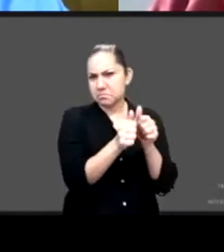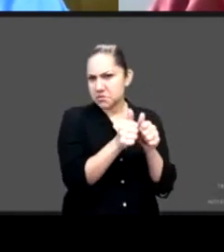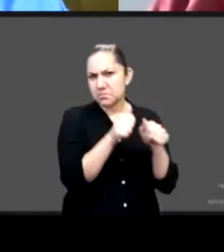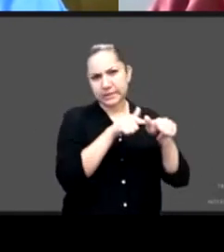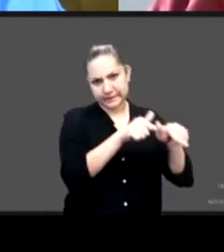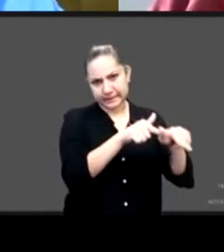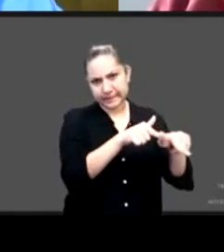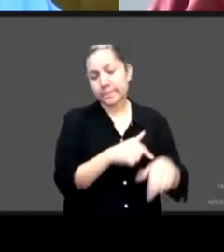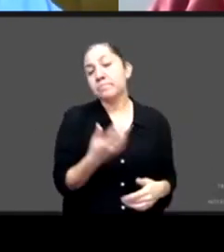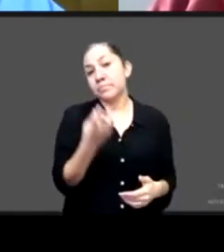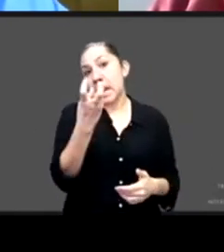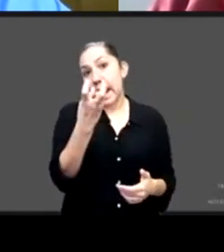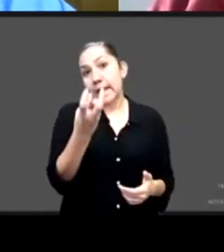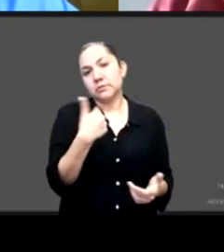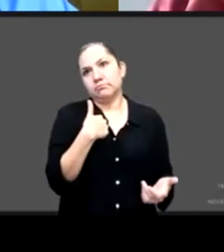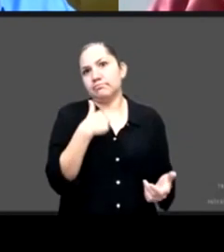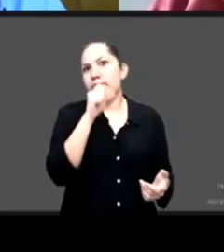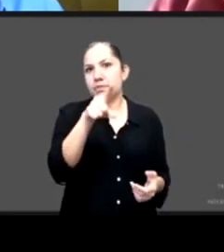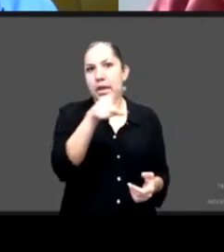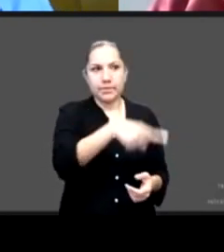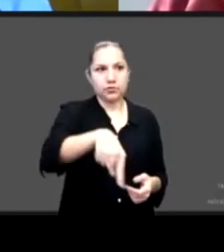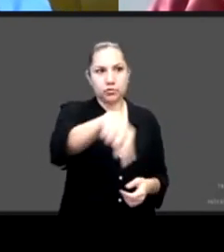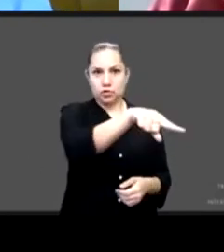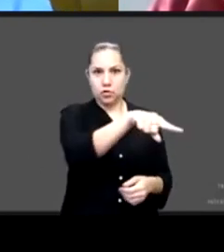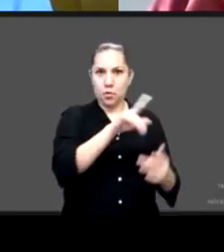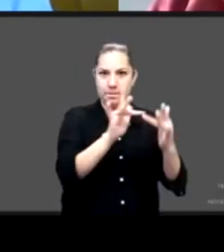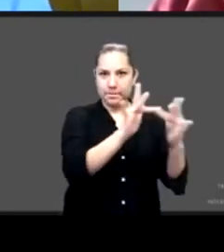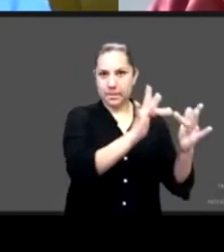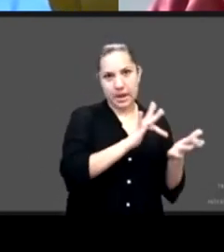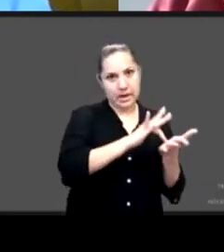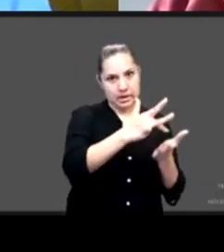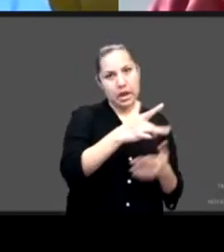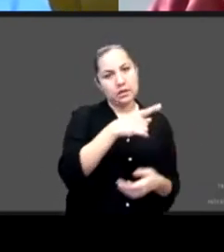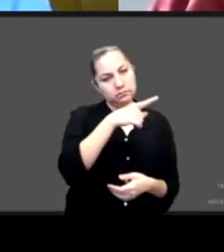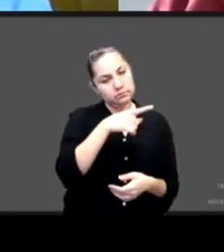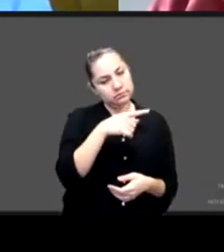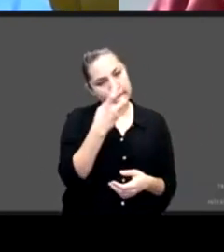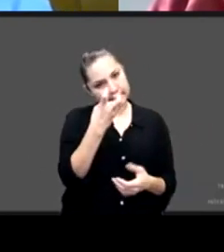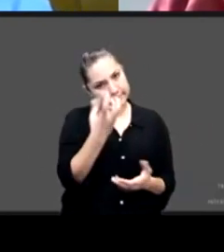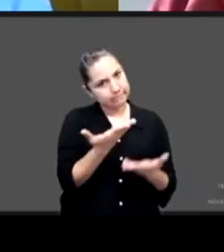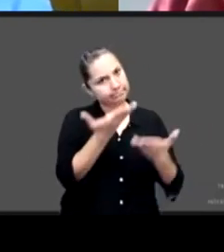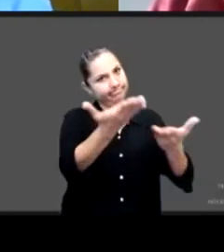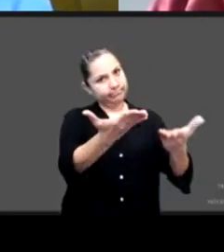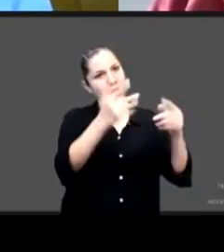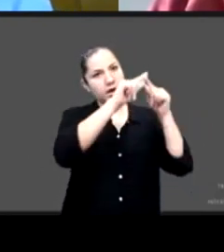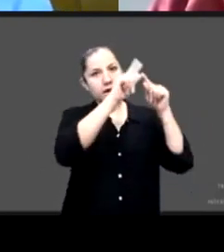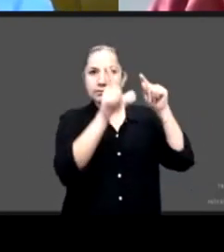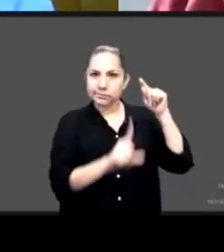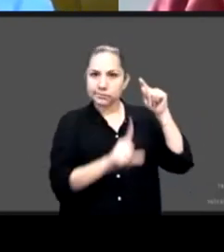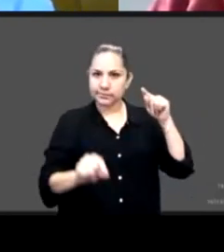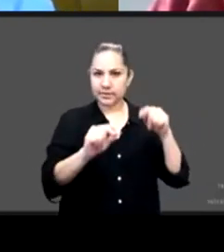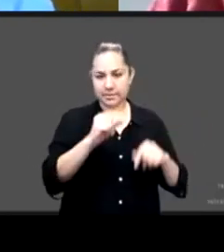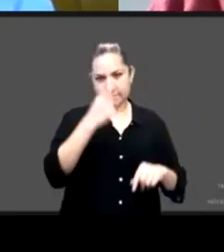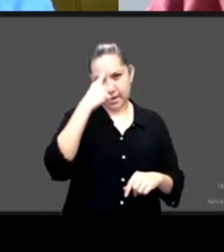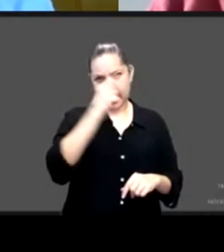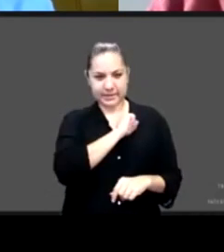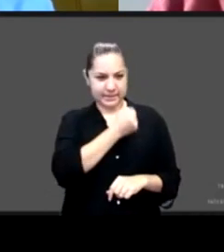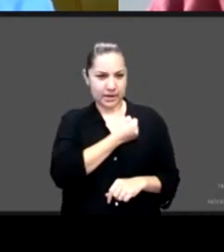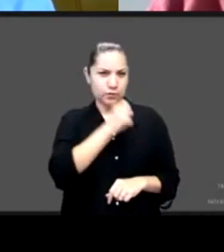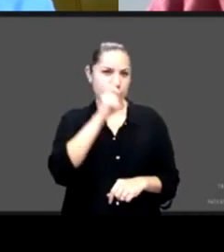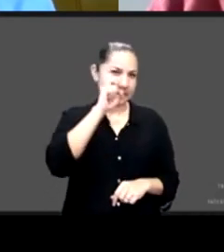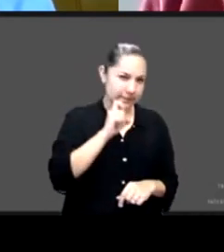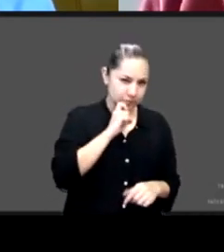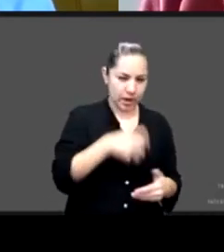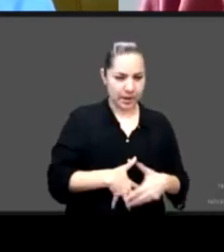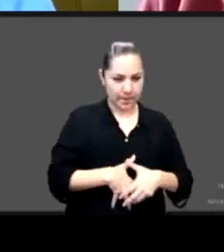esta vía un agradecimiento muy especial a todos los líderes estatales de salud sexual y reproductiva, hubo promotores y promotoras juveniles que